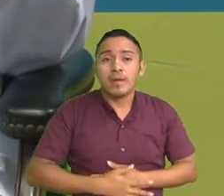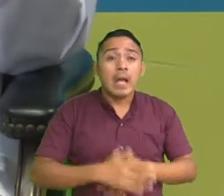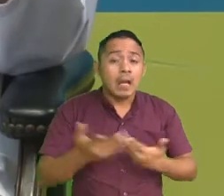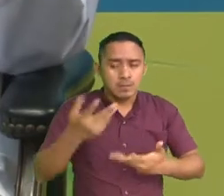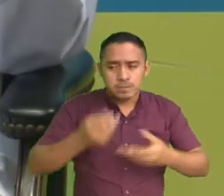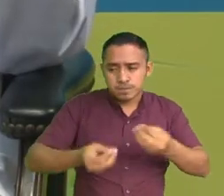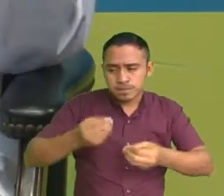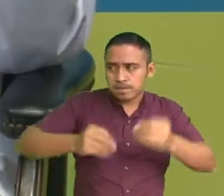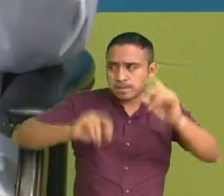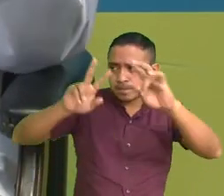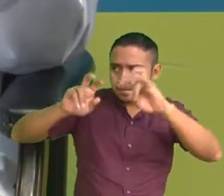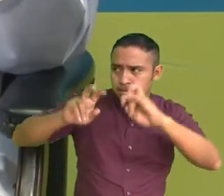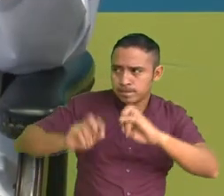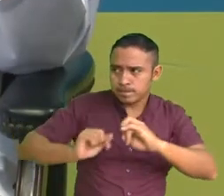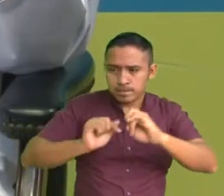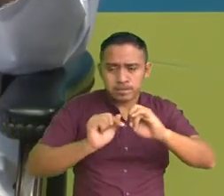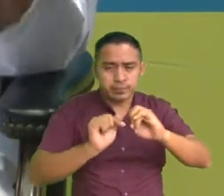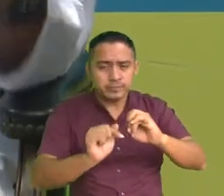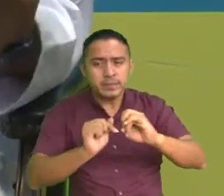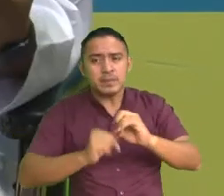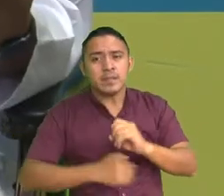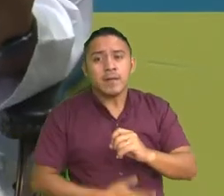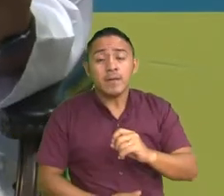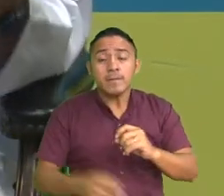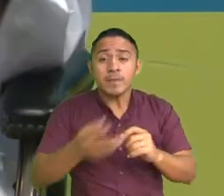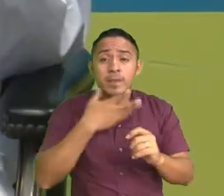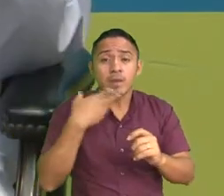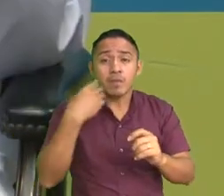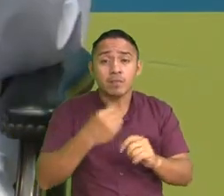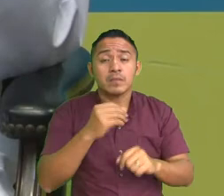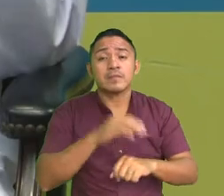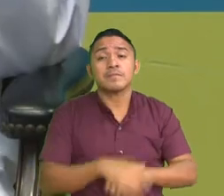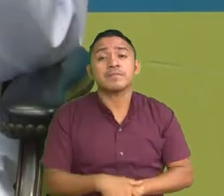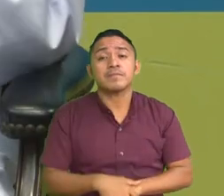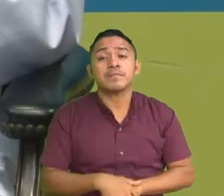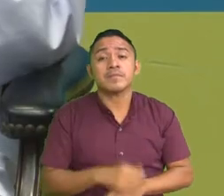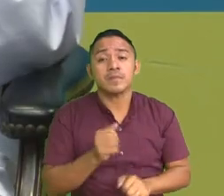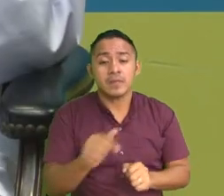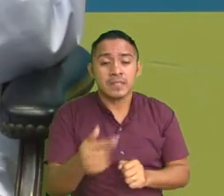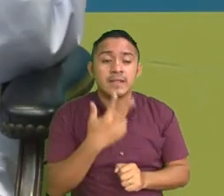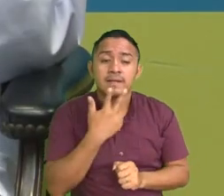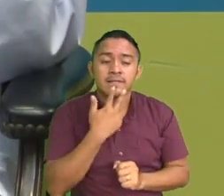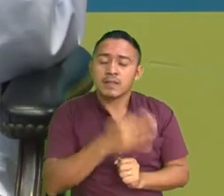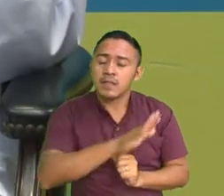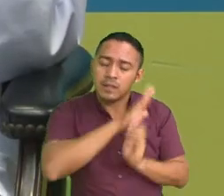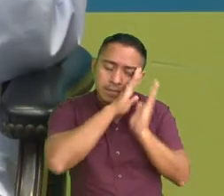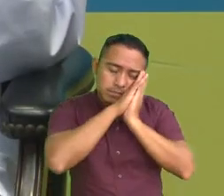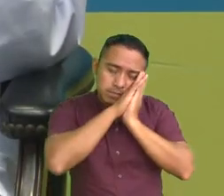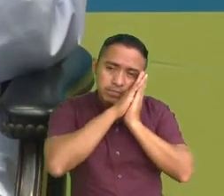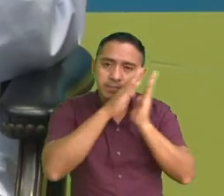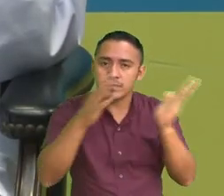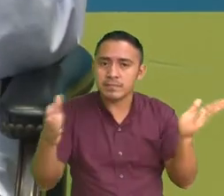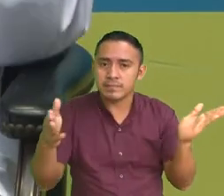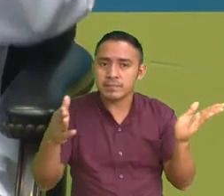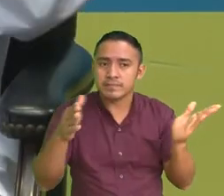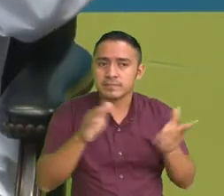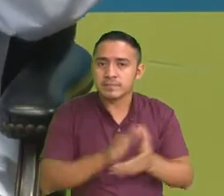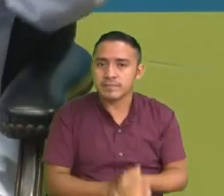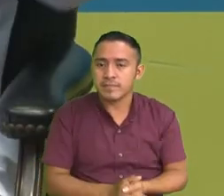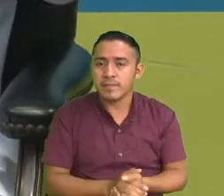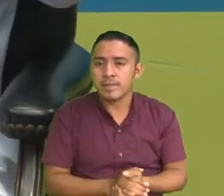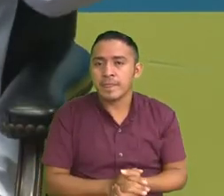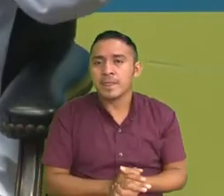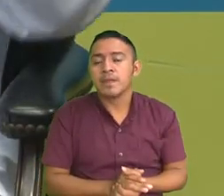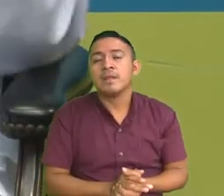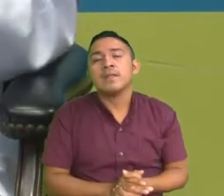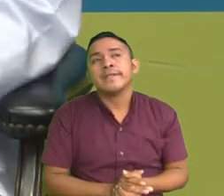evaluando cada vez que vemos a un adolescente que nos presentan por una queja de que no duerme. O sea, no es. Hay que quitarnos